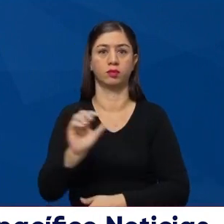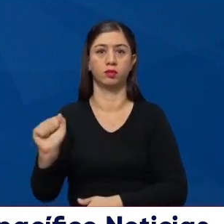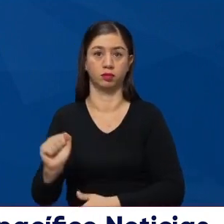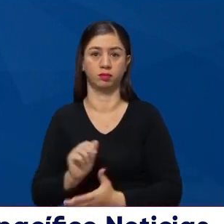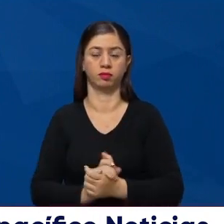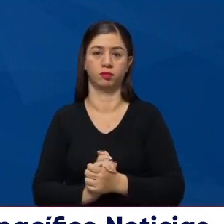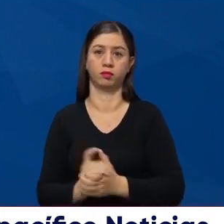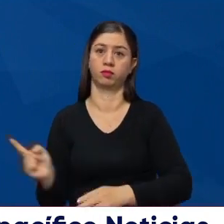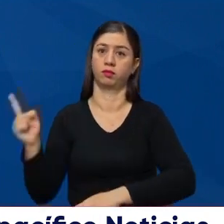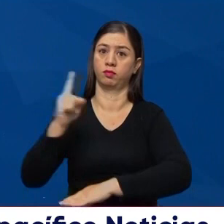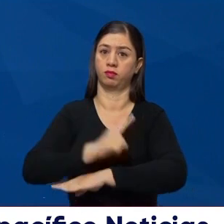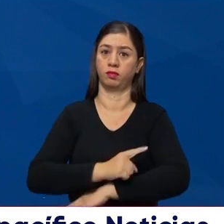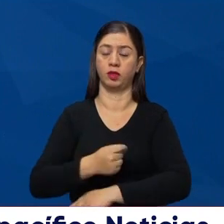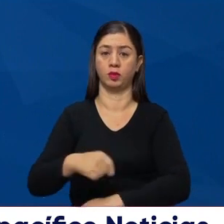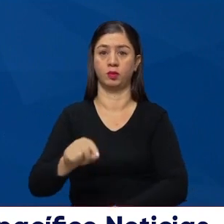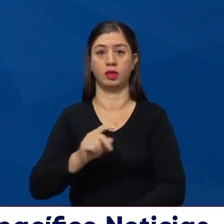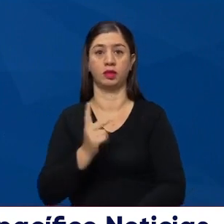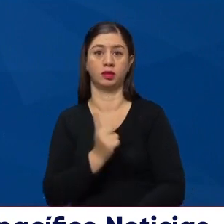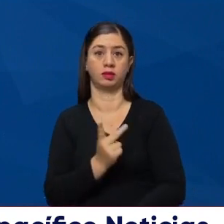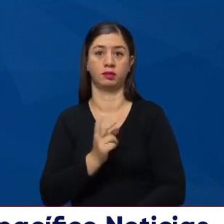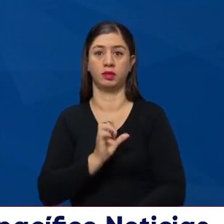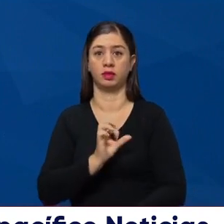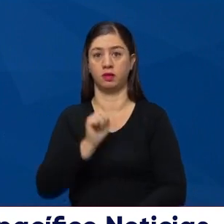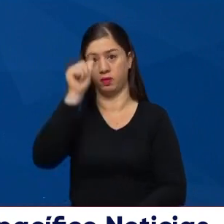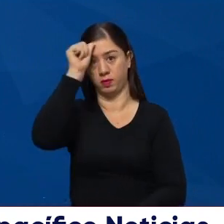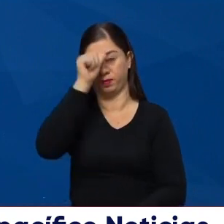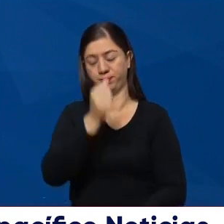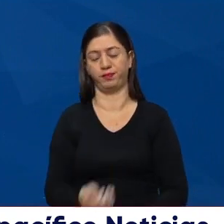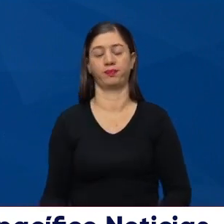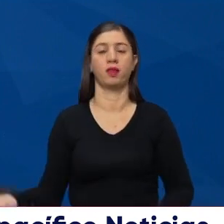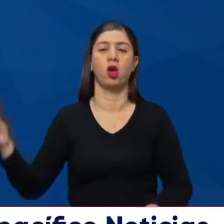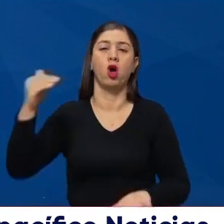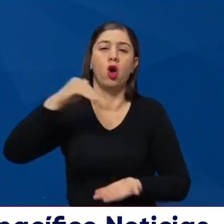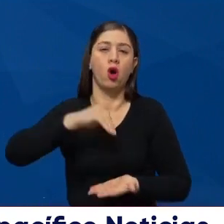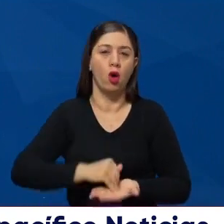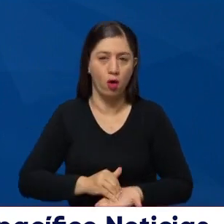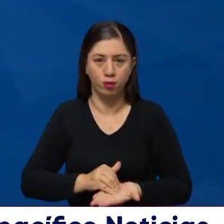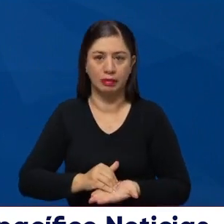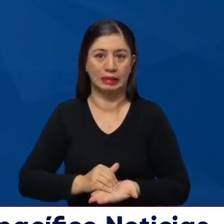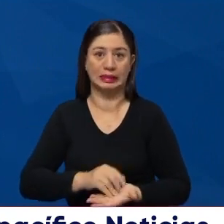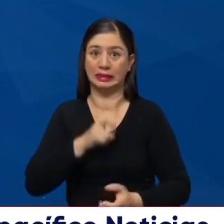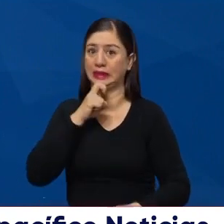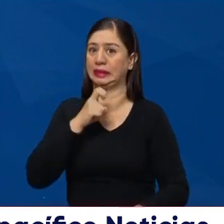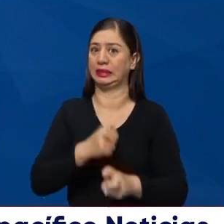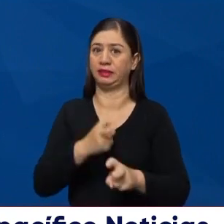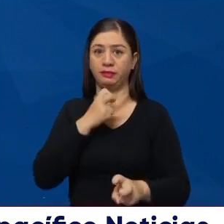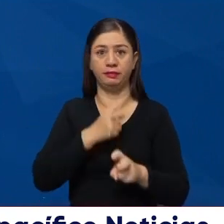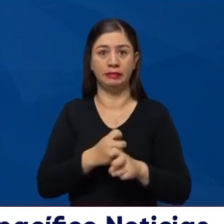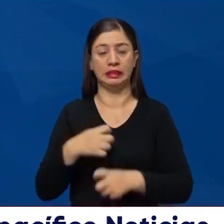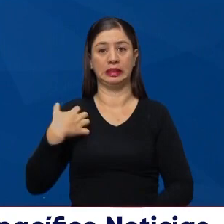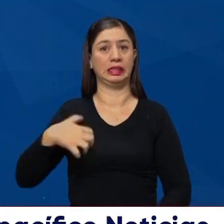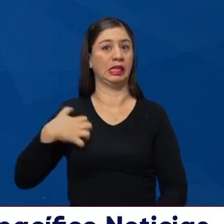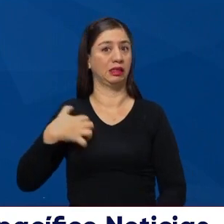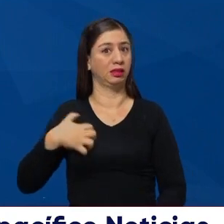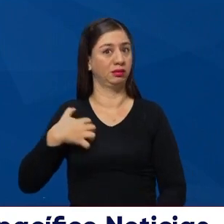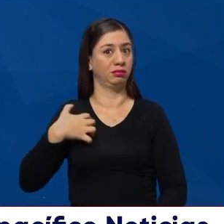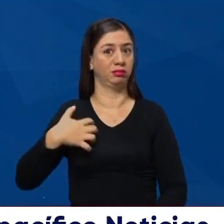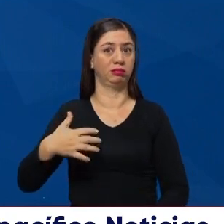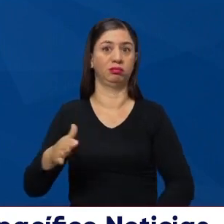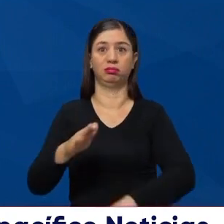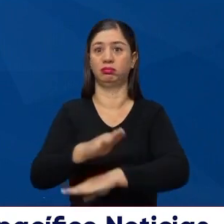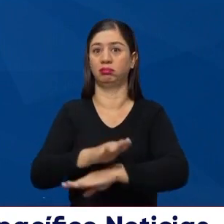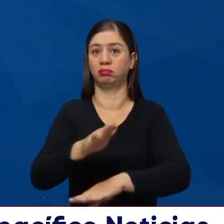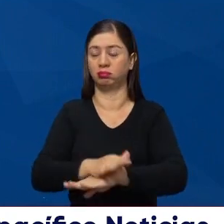un grandísimo fin de semana que ya arranca. Bueno, otra tarde caliente, podríamos decir, en Argentina se vivió.